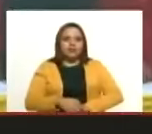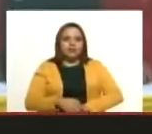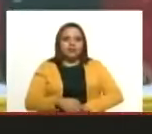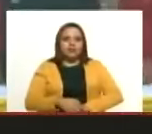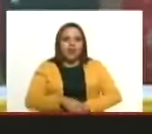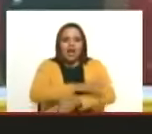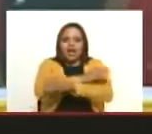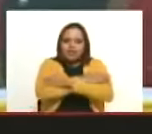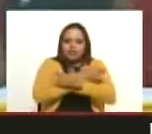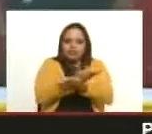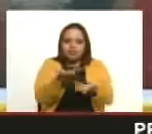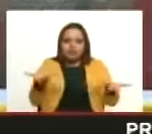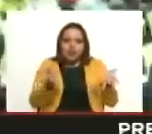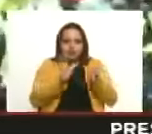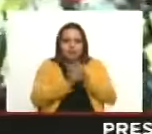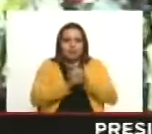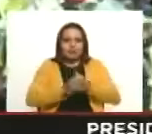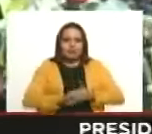Un abrazo, compañeros.